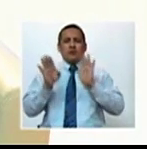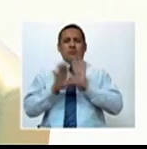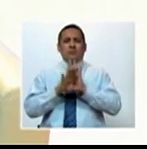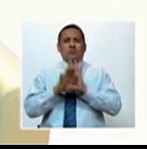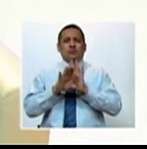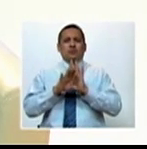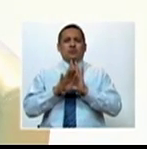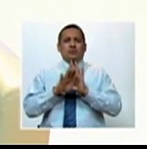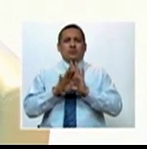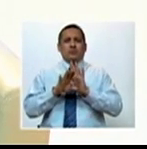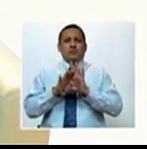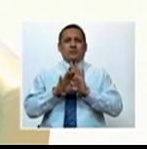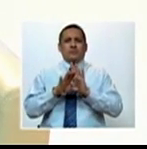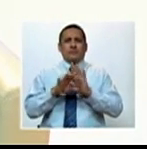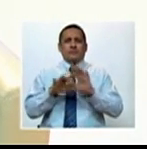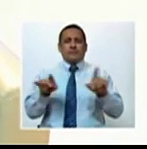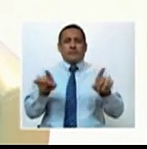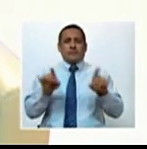efectivamente